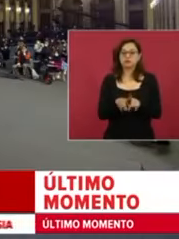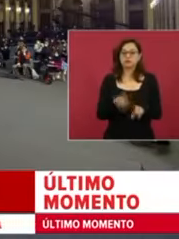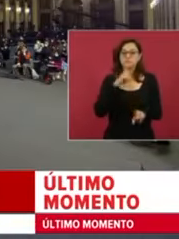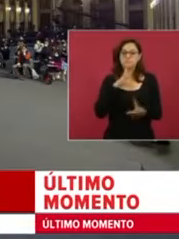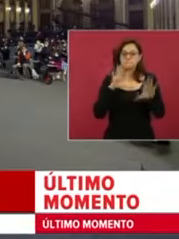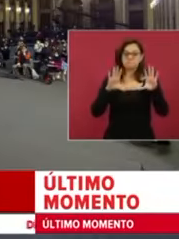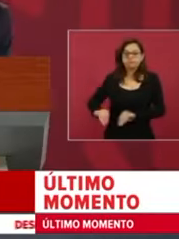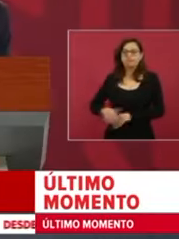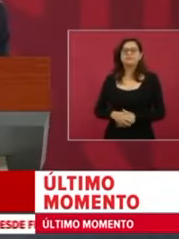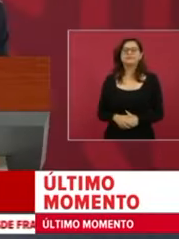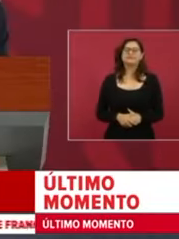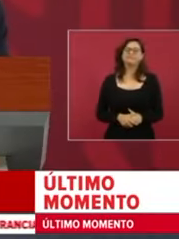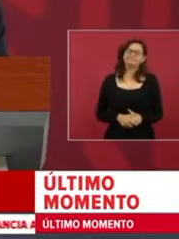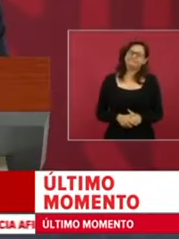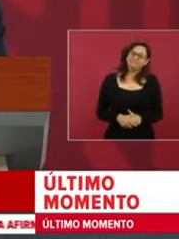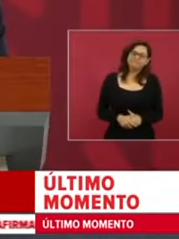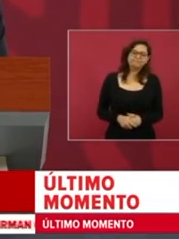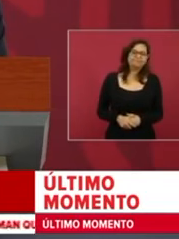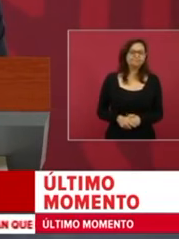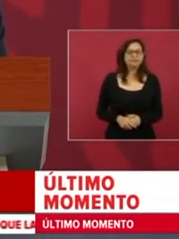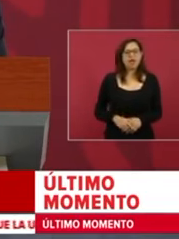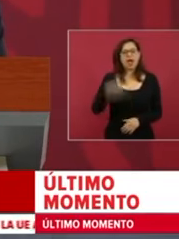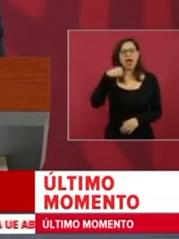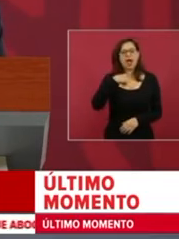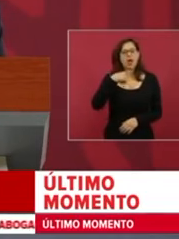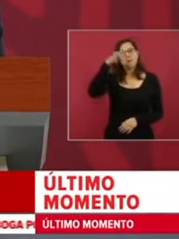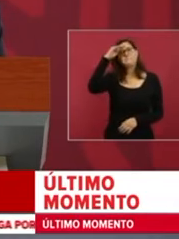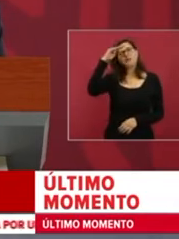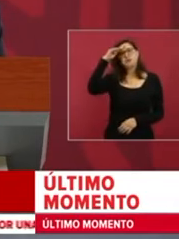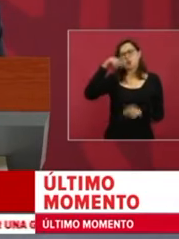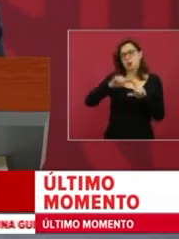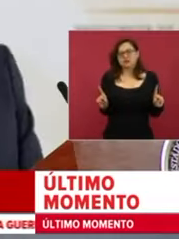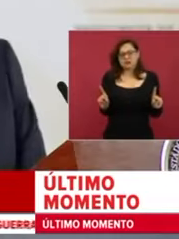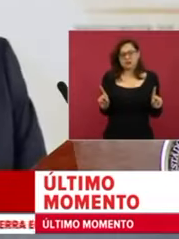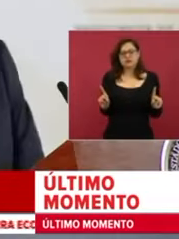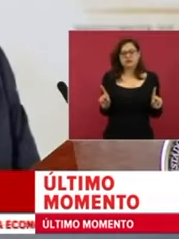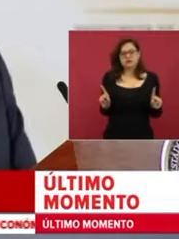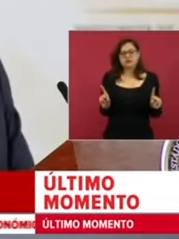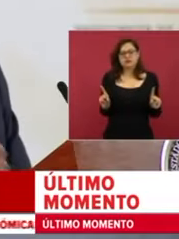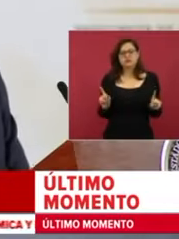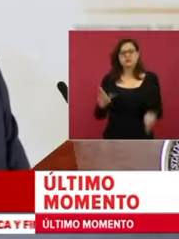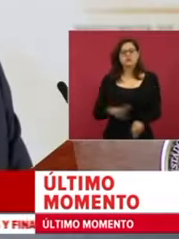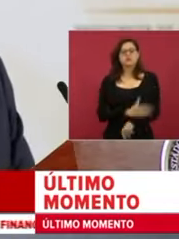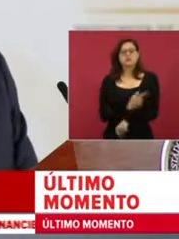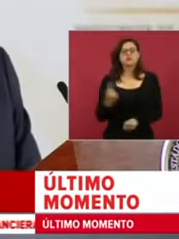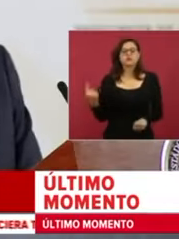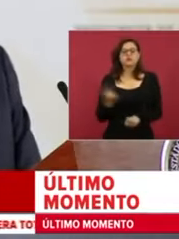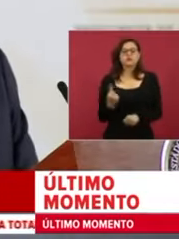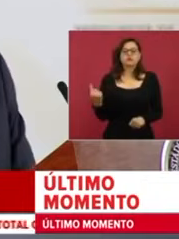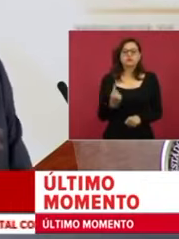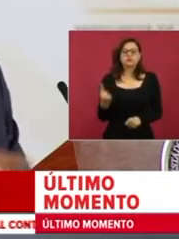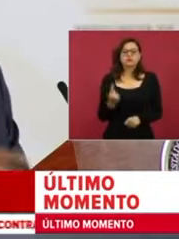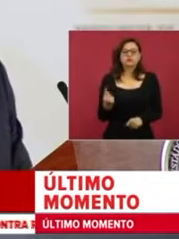de expresión. Pidió a Twitter frenar la censura a través de etiquetas en las cuentas de periodistas o ciudadanos que tienen una